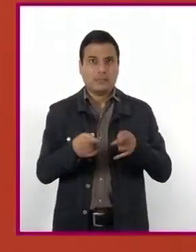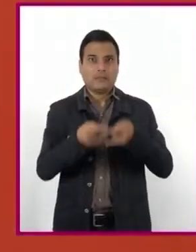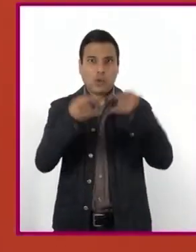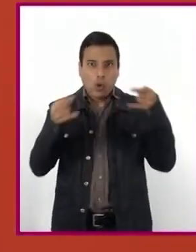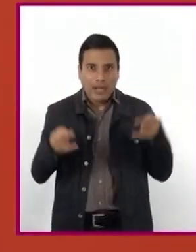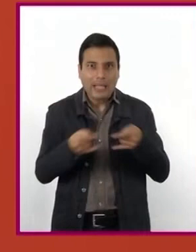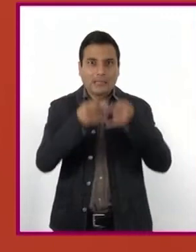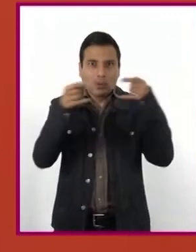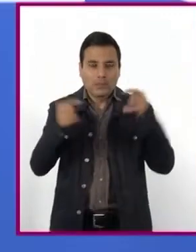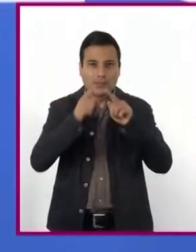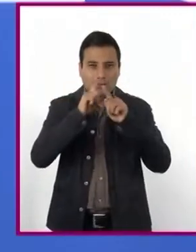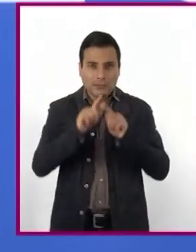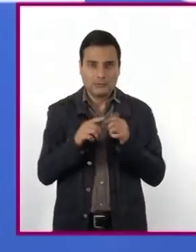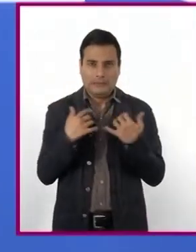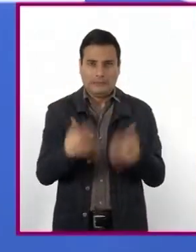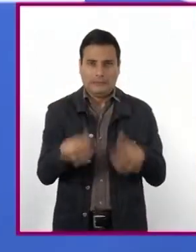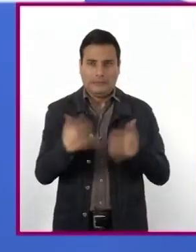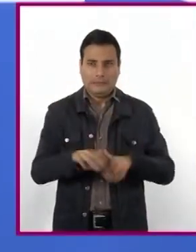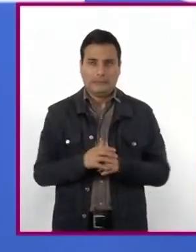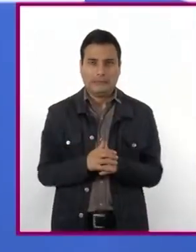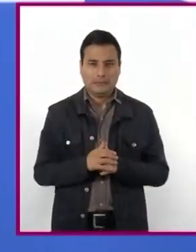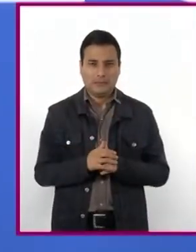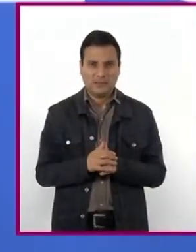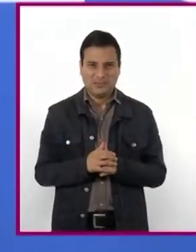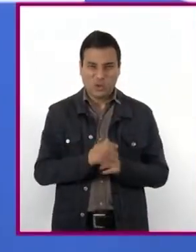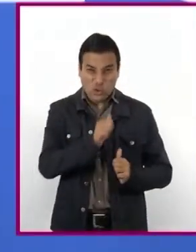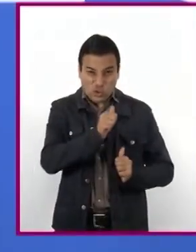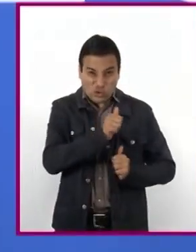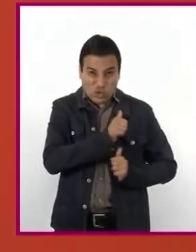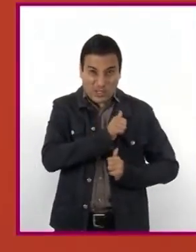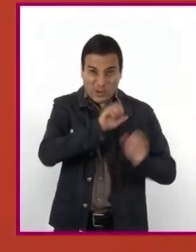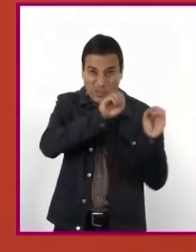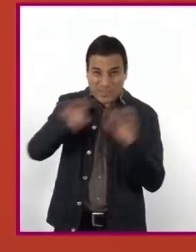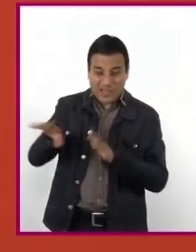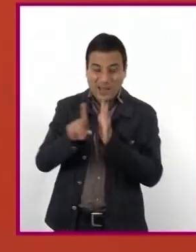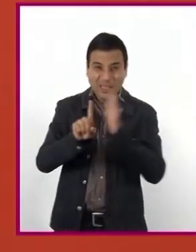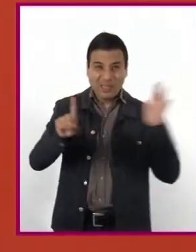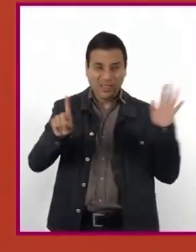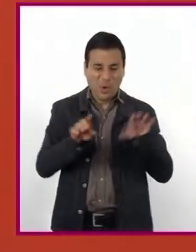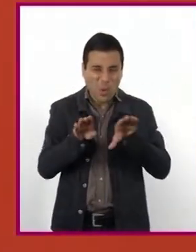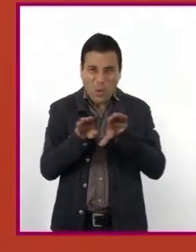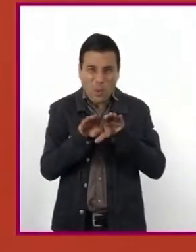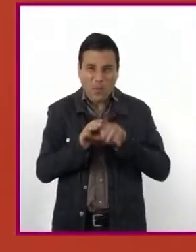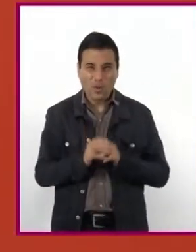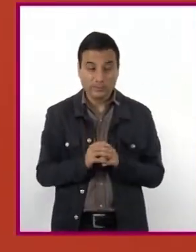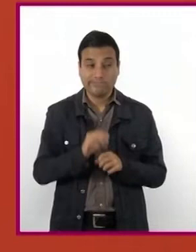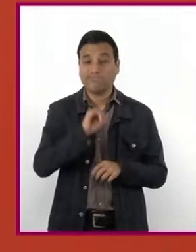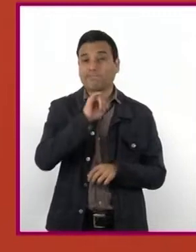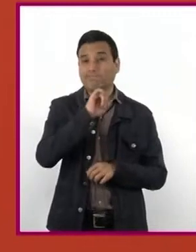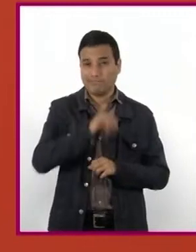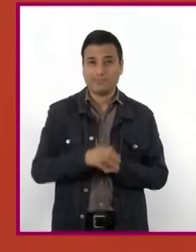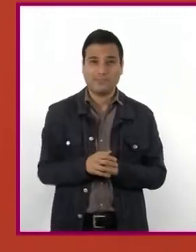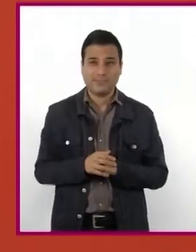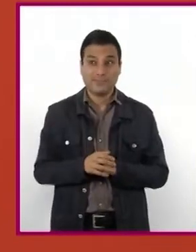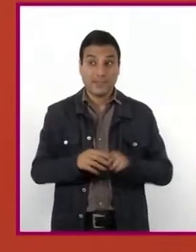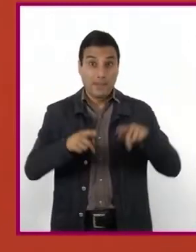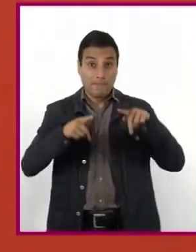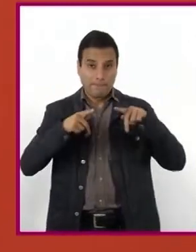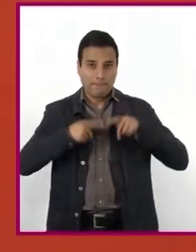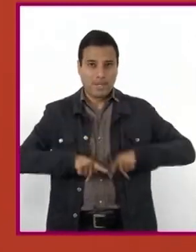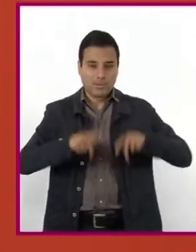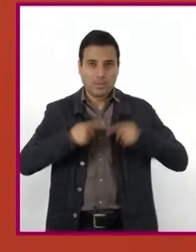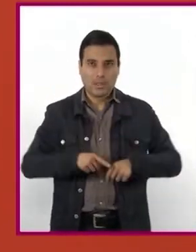el protagonista? Y qué duro que su tropa lo haya abandonado. Tienes razón. El protagonista está en un